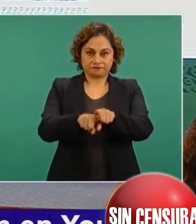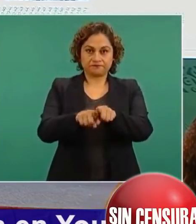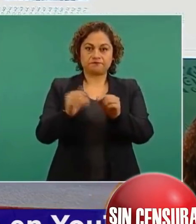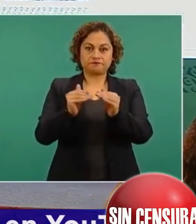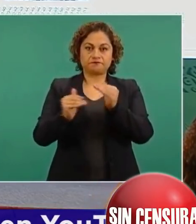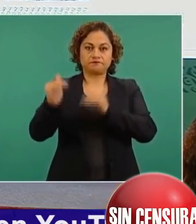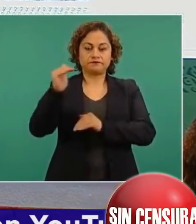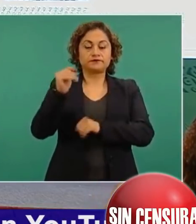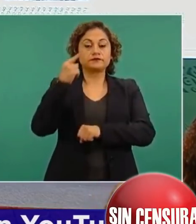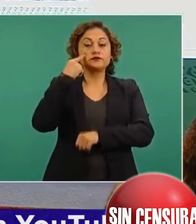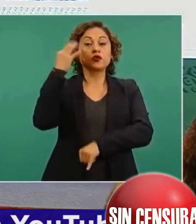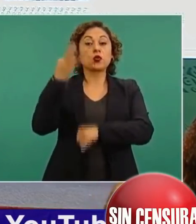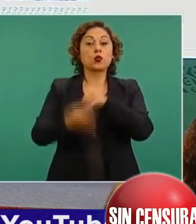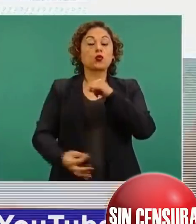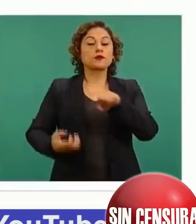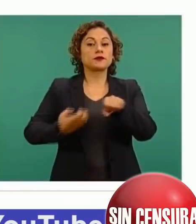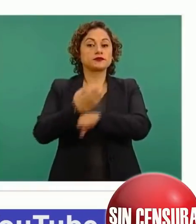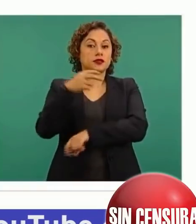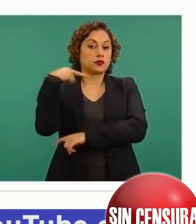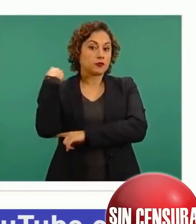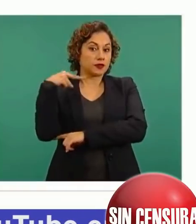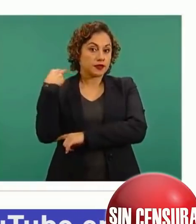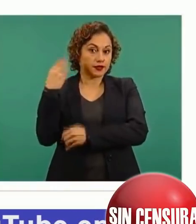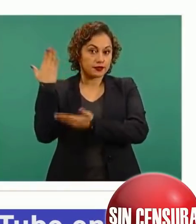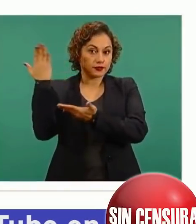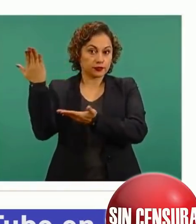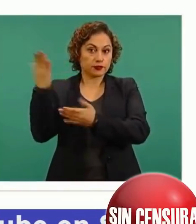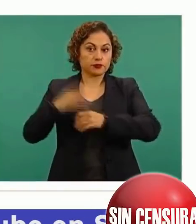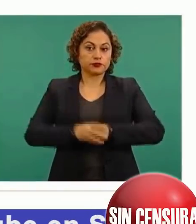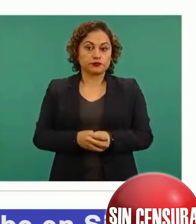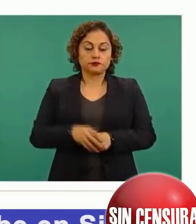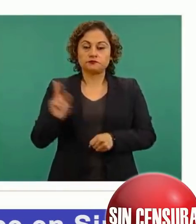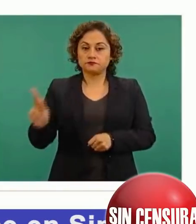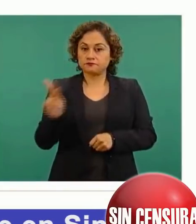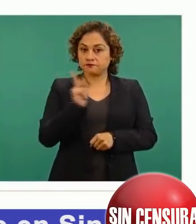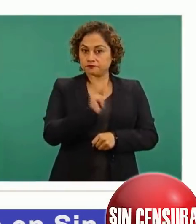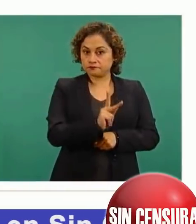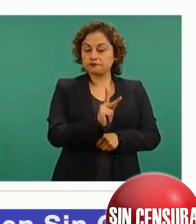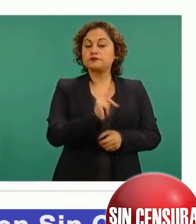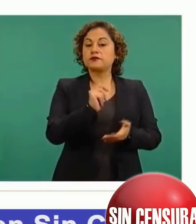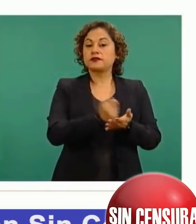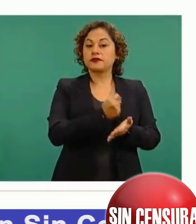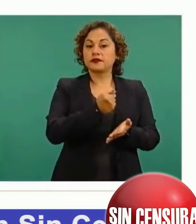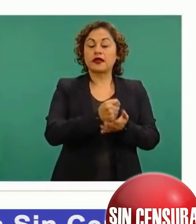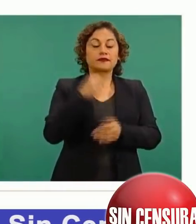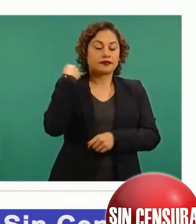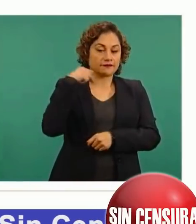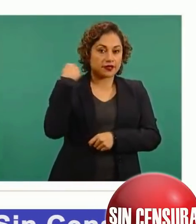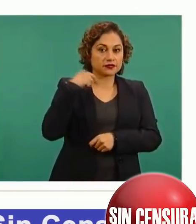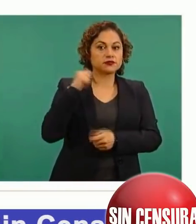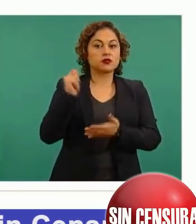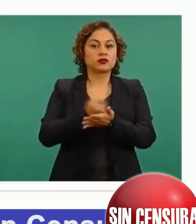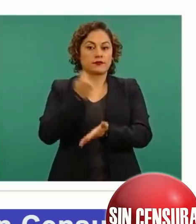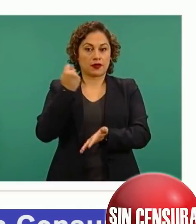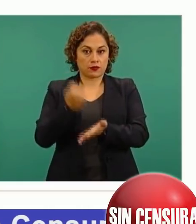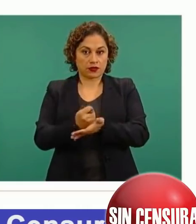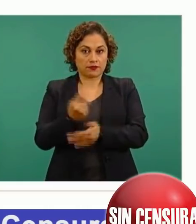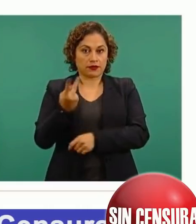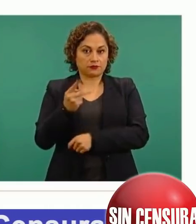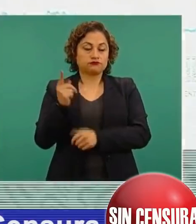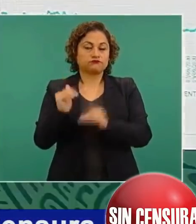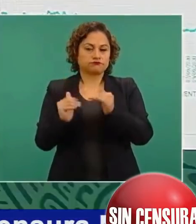Veracruz, ya casi para terminar, un patrón semejante al de Tabasco y al de Tamaulipas, aunque el incremento no es todavía tan alto. La